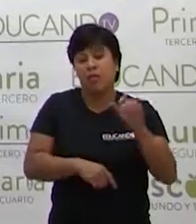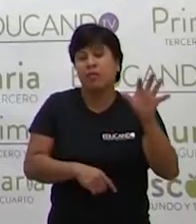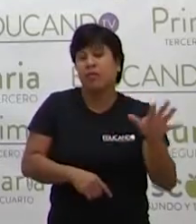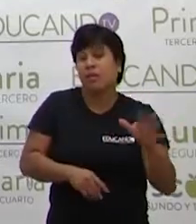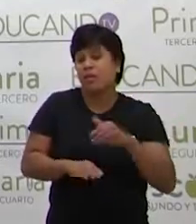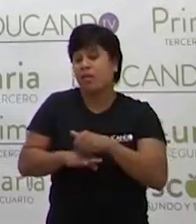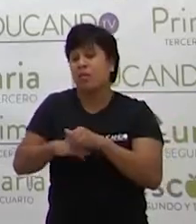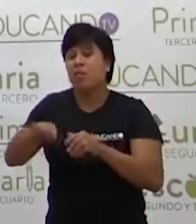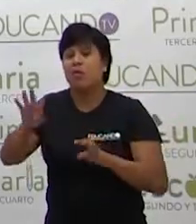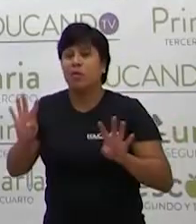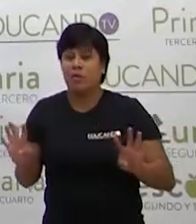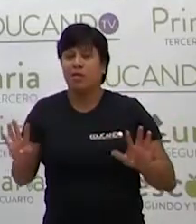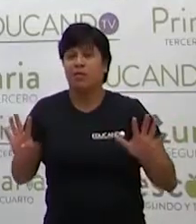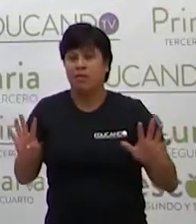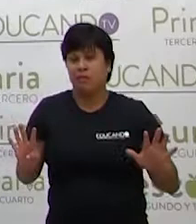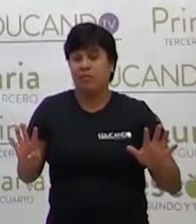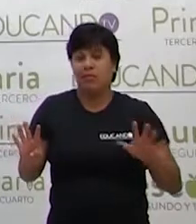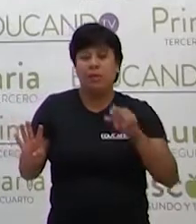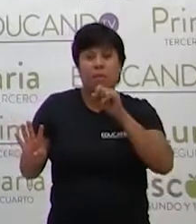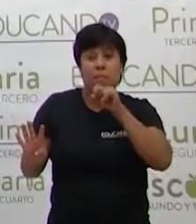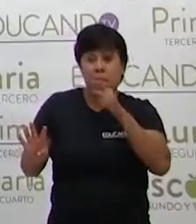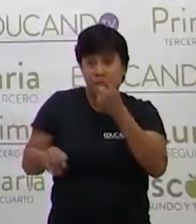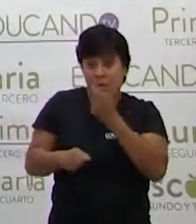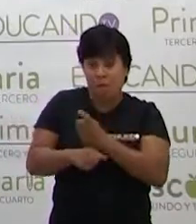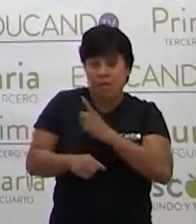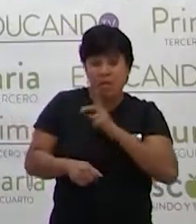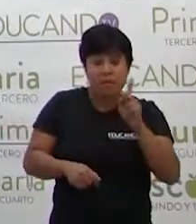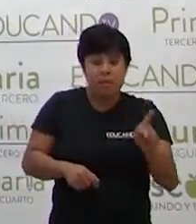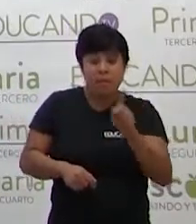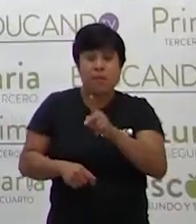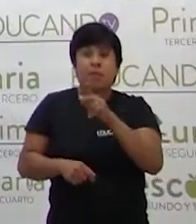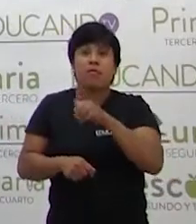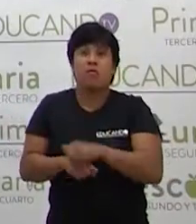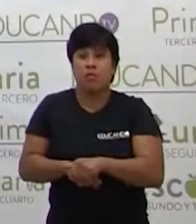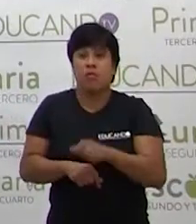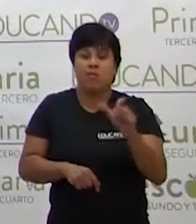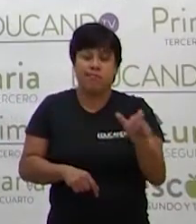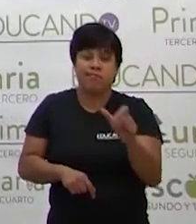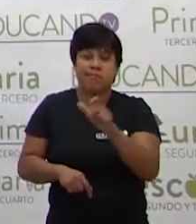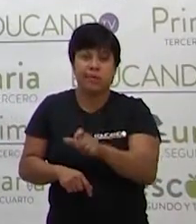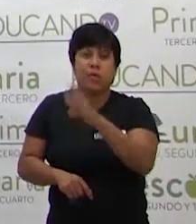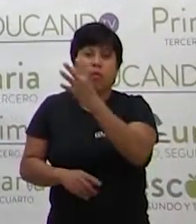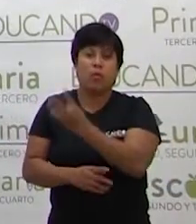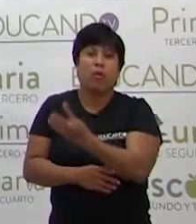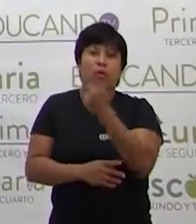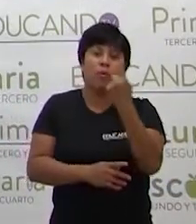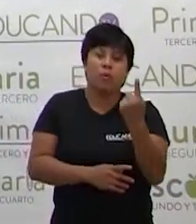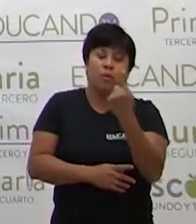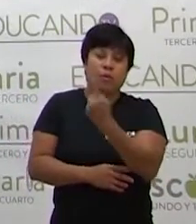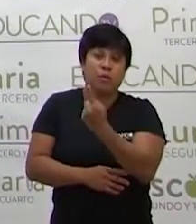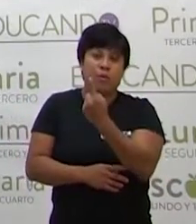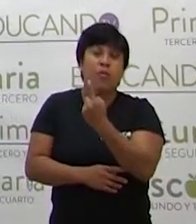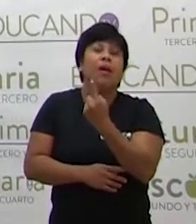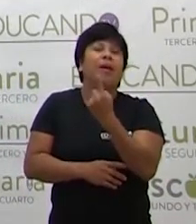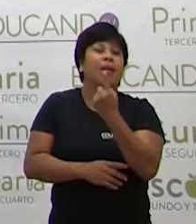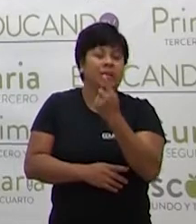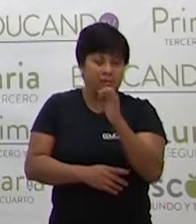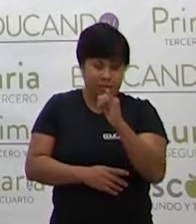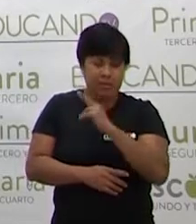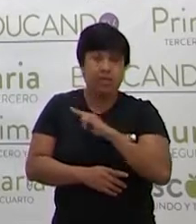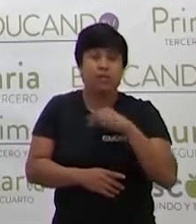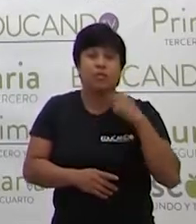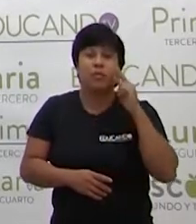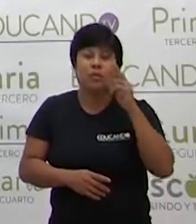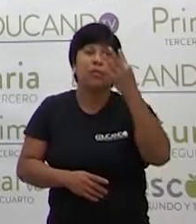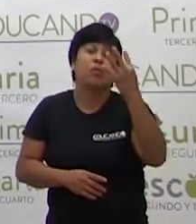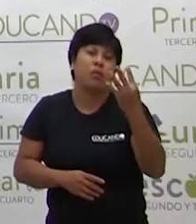que comparar los que tienen el mismo número de cifras. 4, 1 y 1, pues entonces sí ya determinamos que